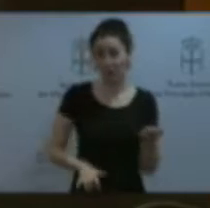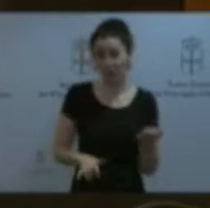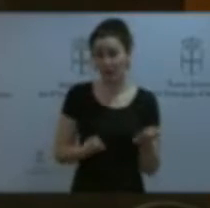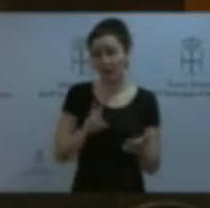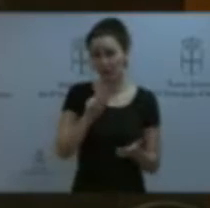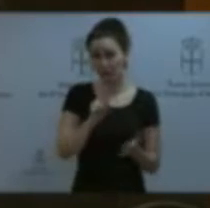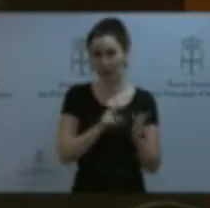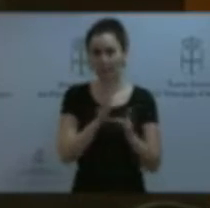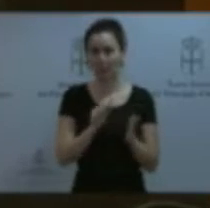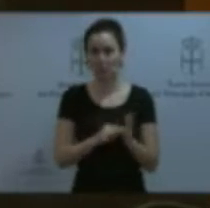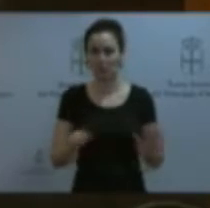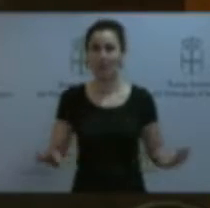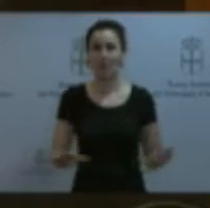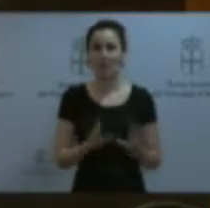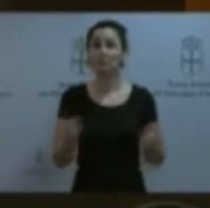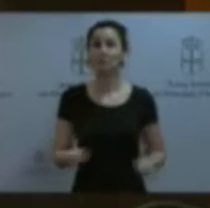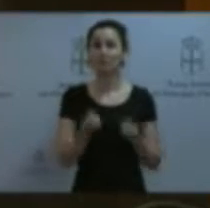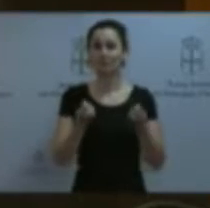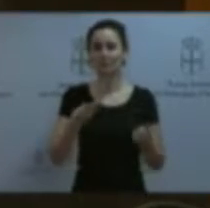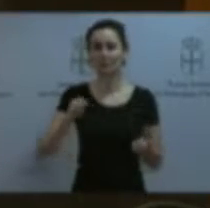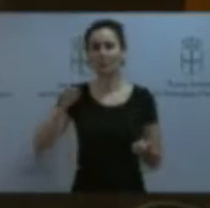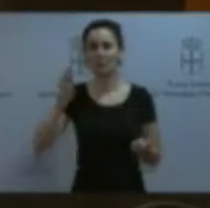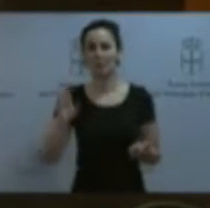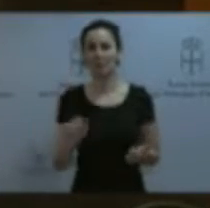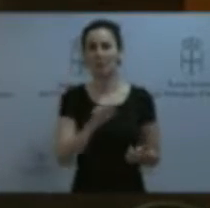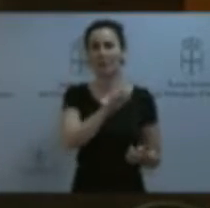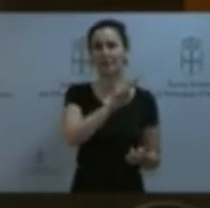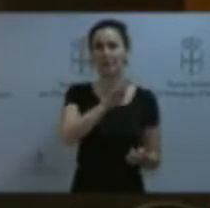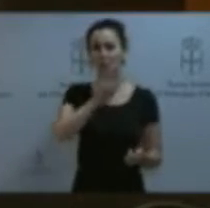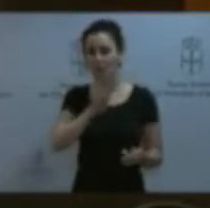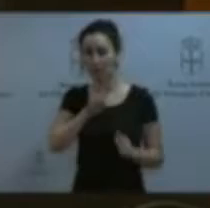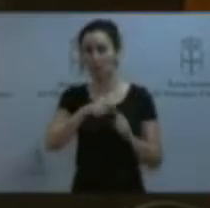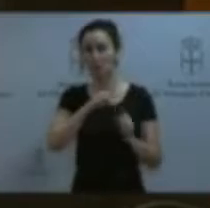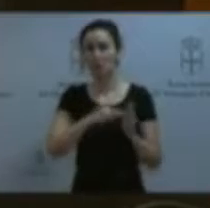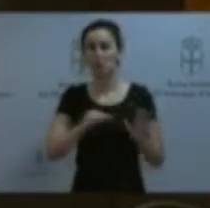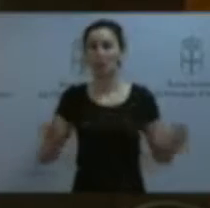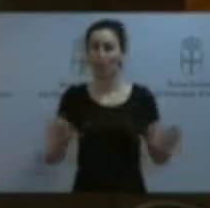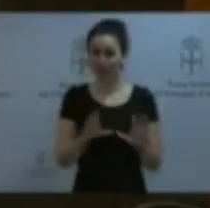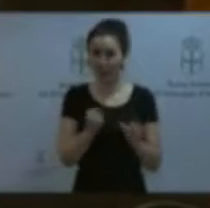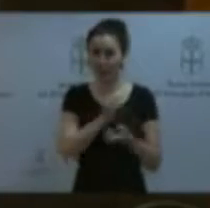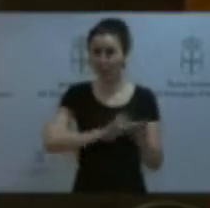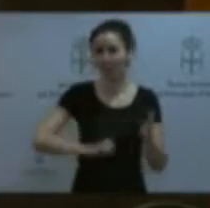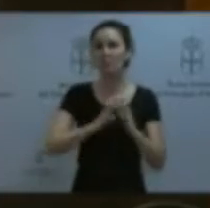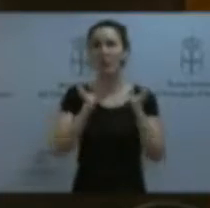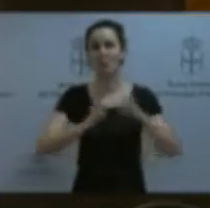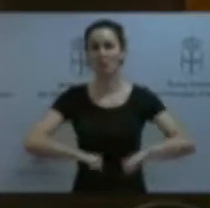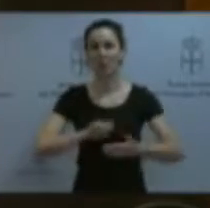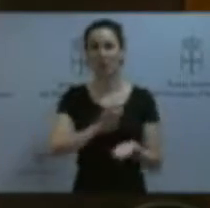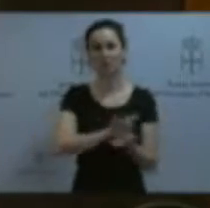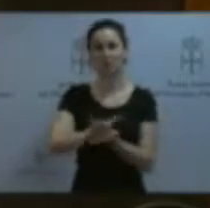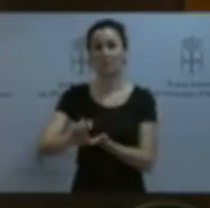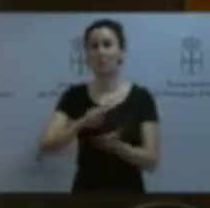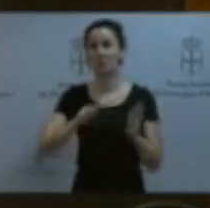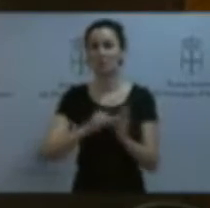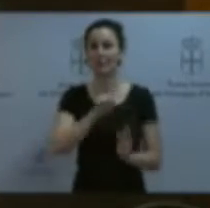abril de 2010 y que se publica en el BOPA el 24 de mayo de 2010, informe y acuerdo de expropiaciones en mayo de 2011. Es